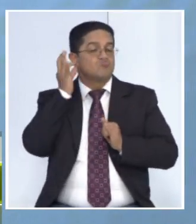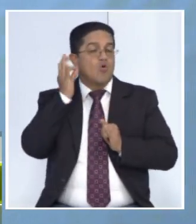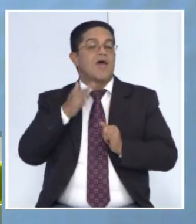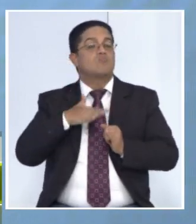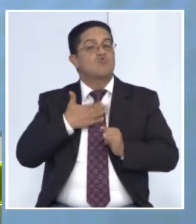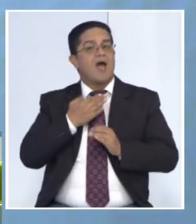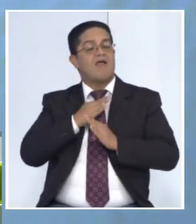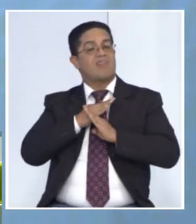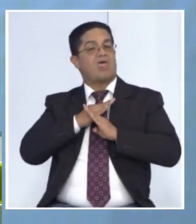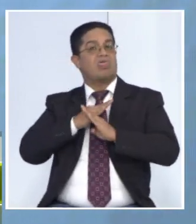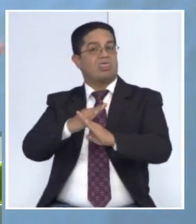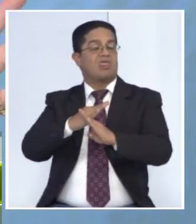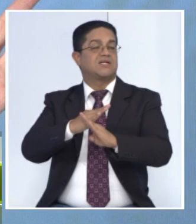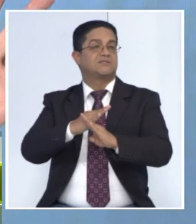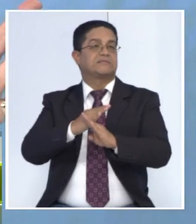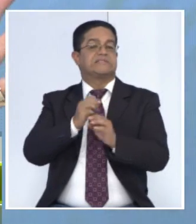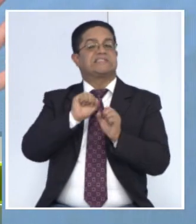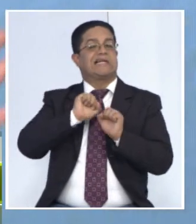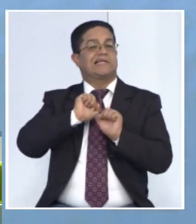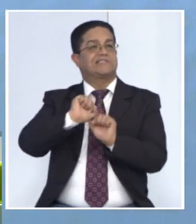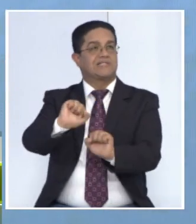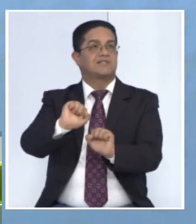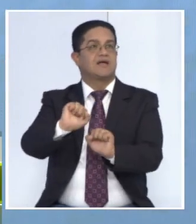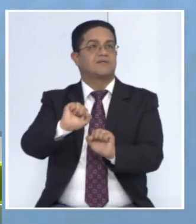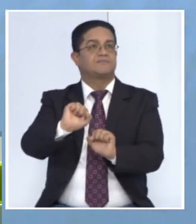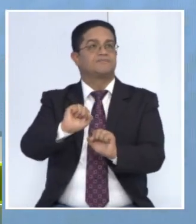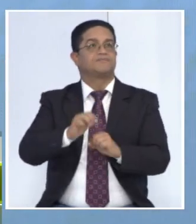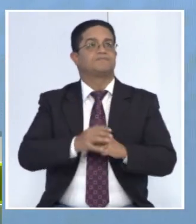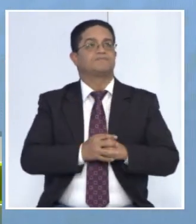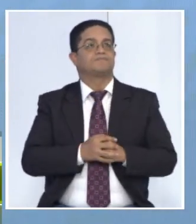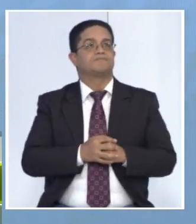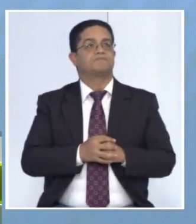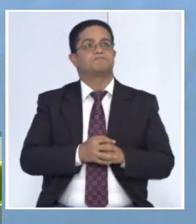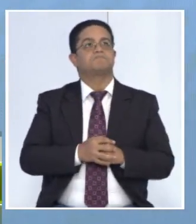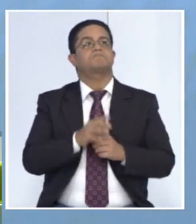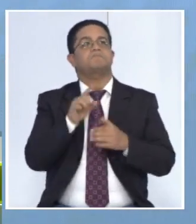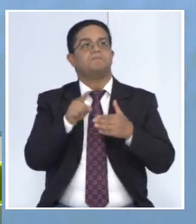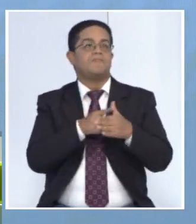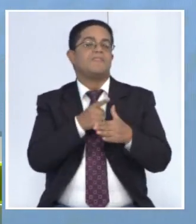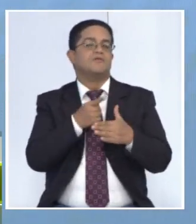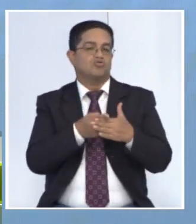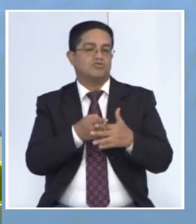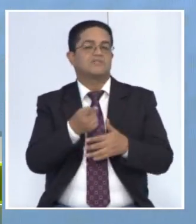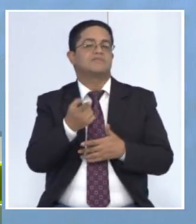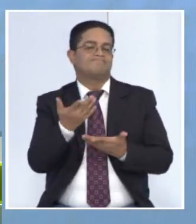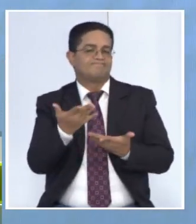anticuerpos y hace con relativa frecuencia. Hay una forma de evitar